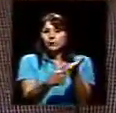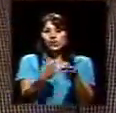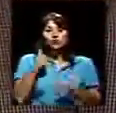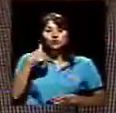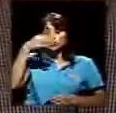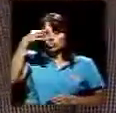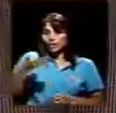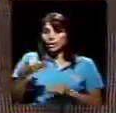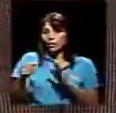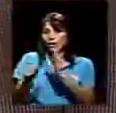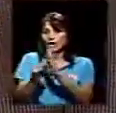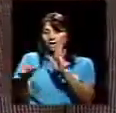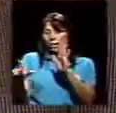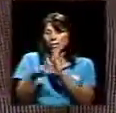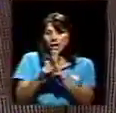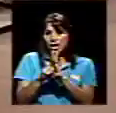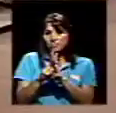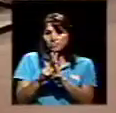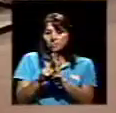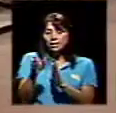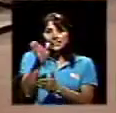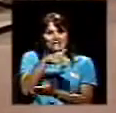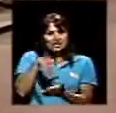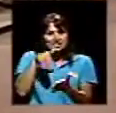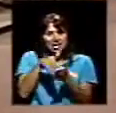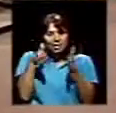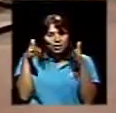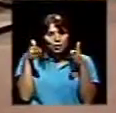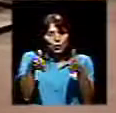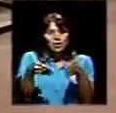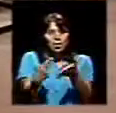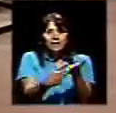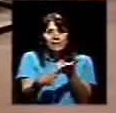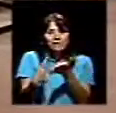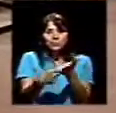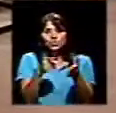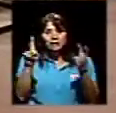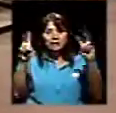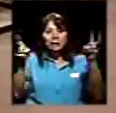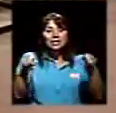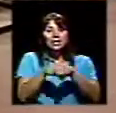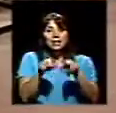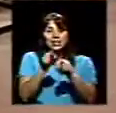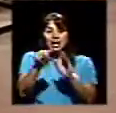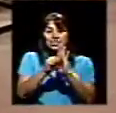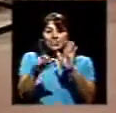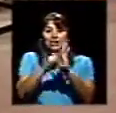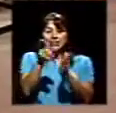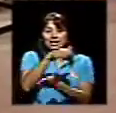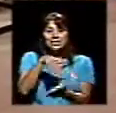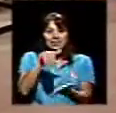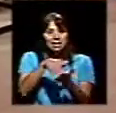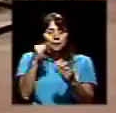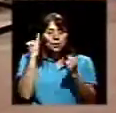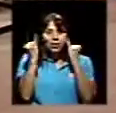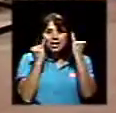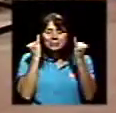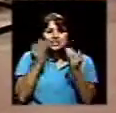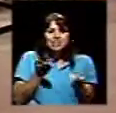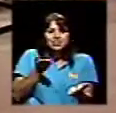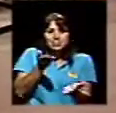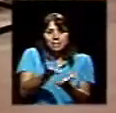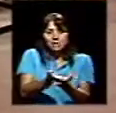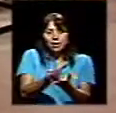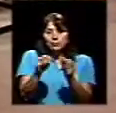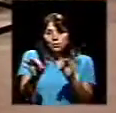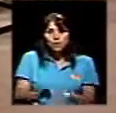de la reflexión y la decisión sobre estas materias, y el centro también de la iniciativa. A mí eso me parece muy importante. Y creo que eso va